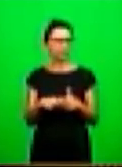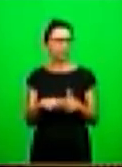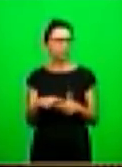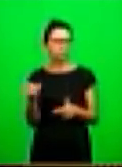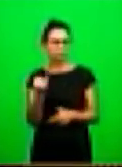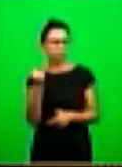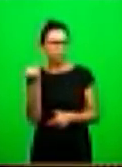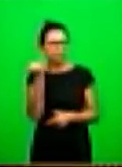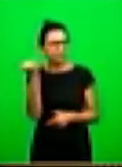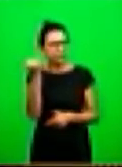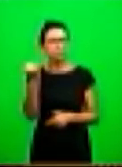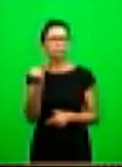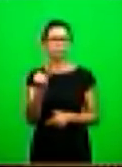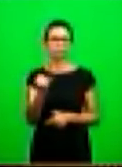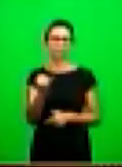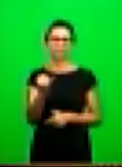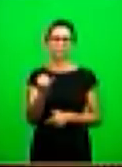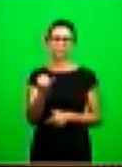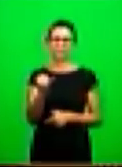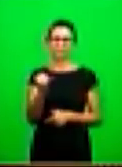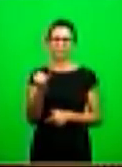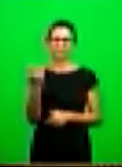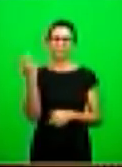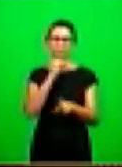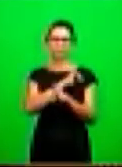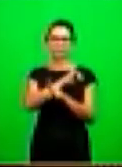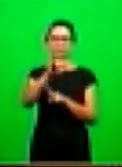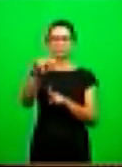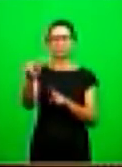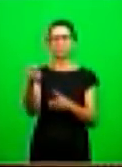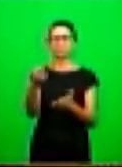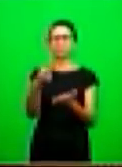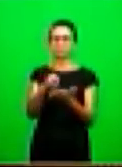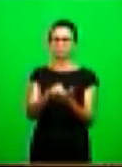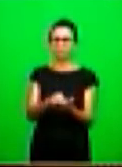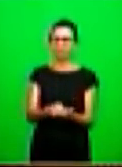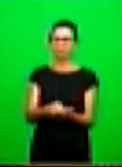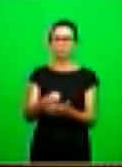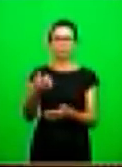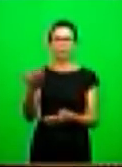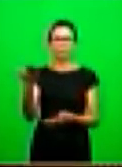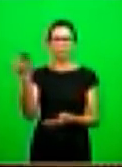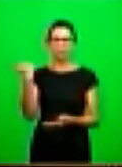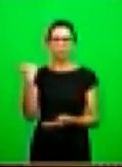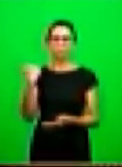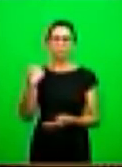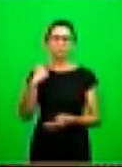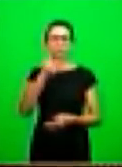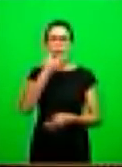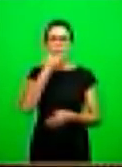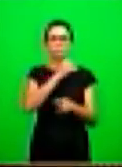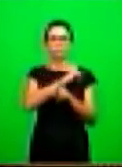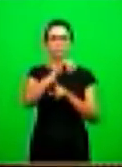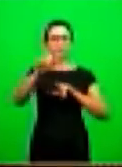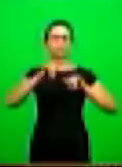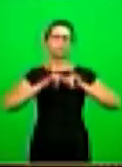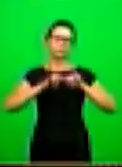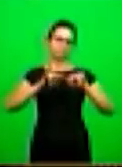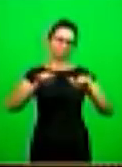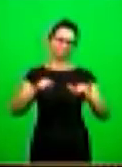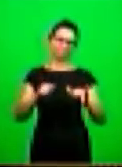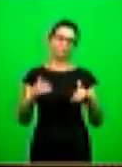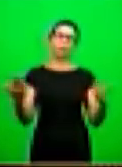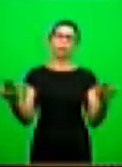que era lo más valioso para ellos, que era el cumplimiento de la profecía, de lo que los profetas habían anunciado. Mis